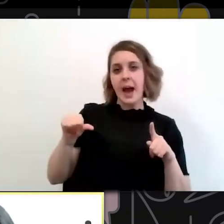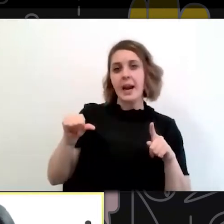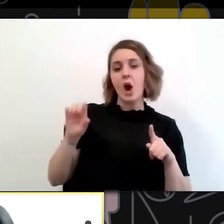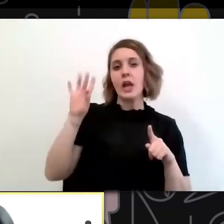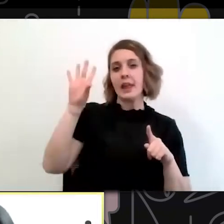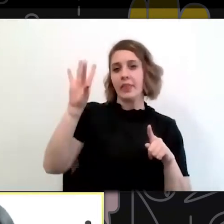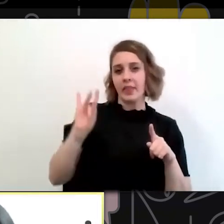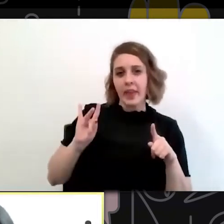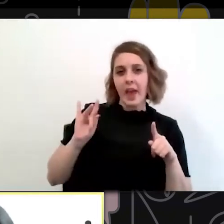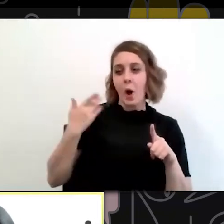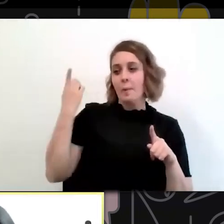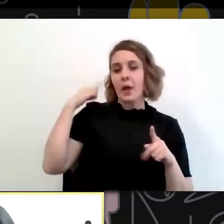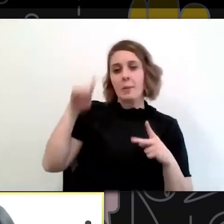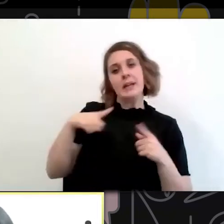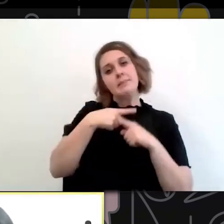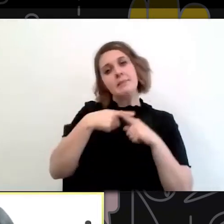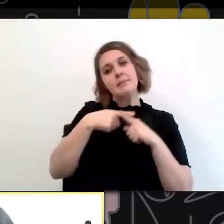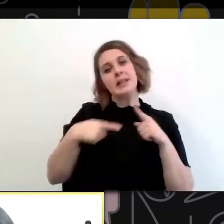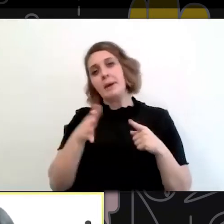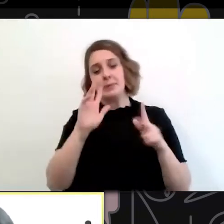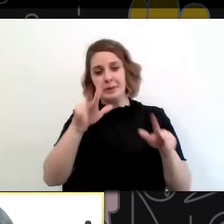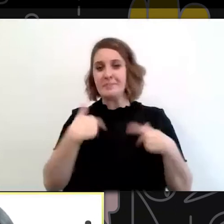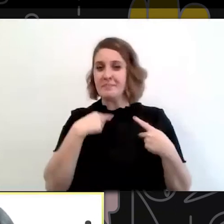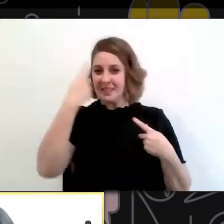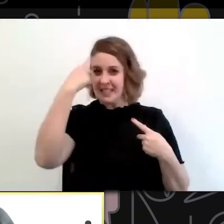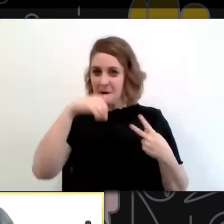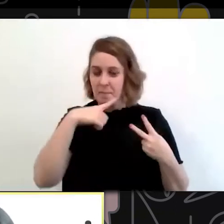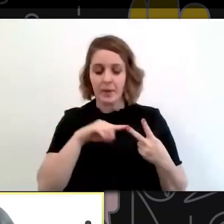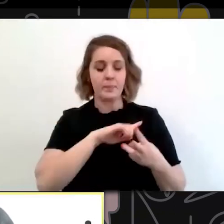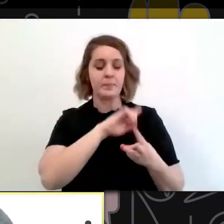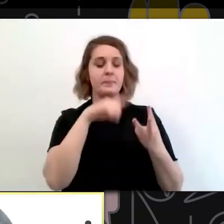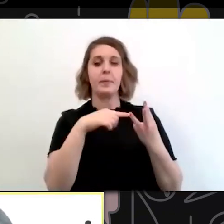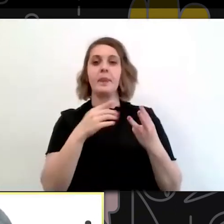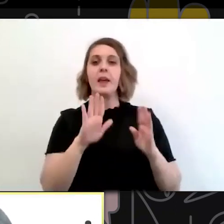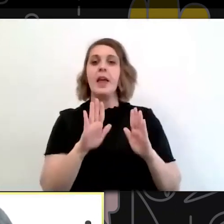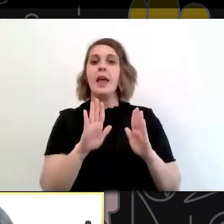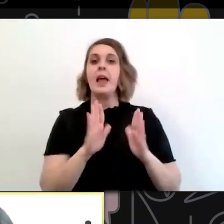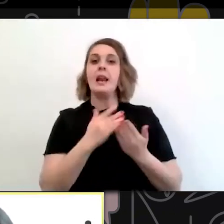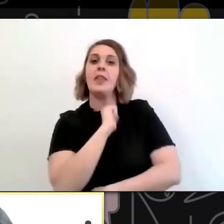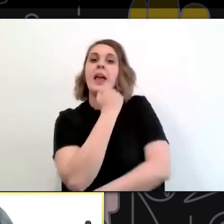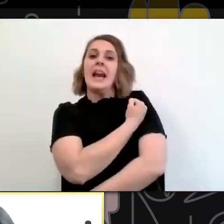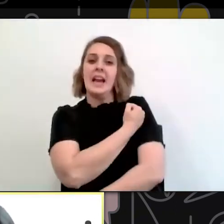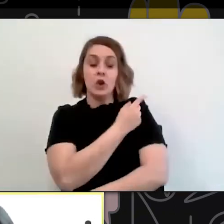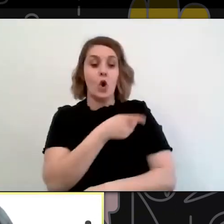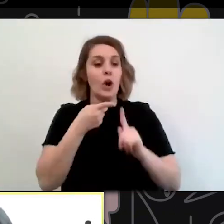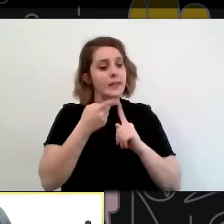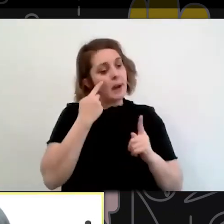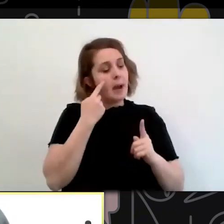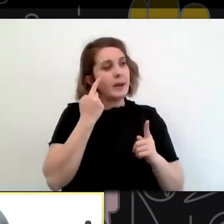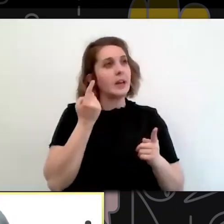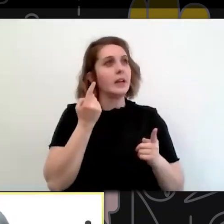días, el último mes. Nos permite ver el libro de registro para poder consultar lo que hemos